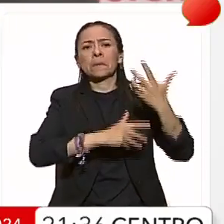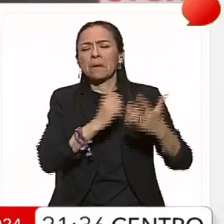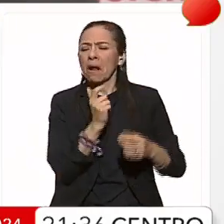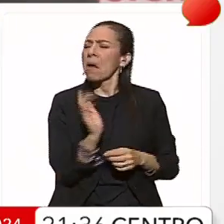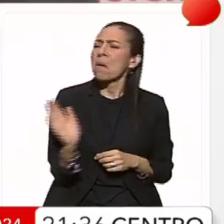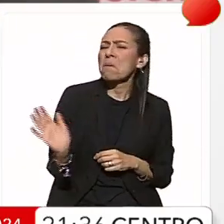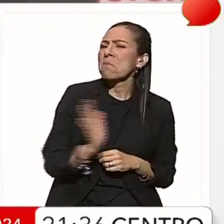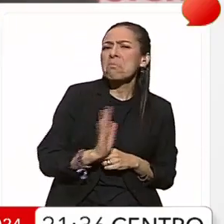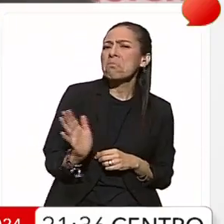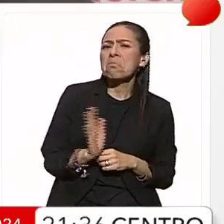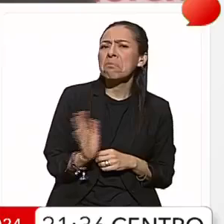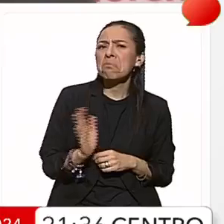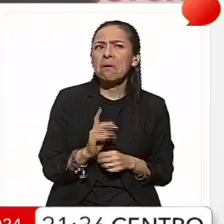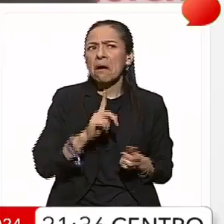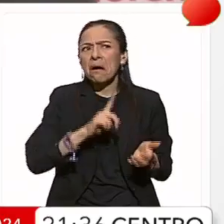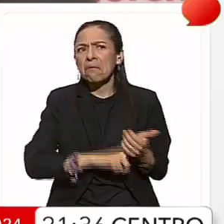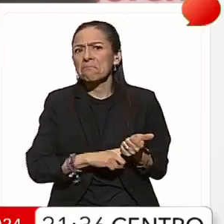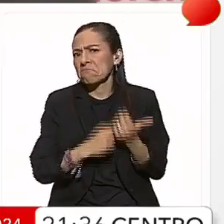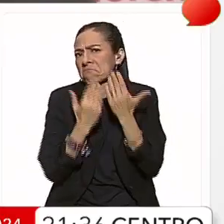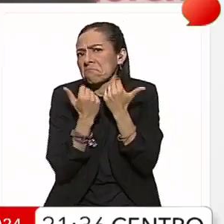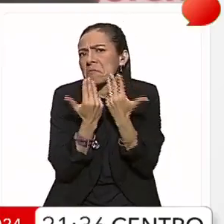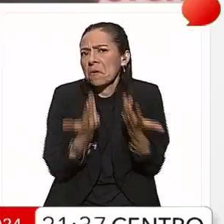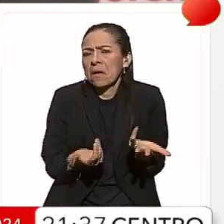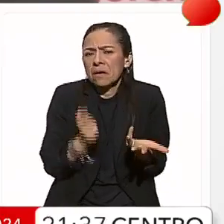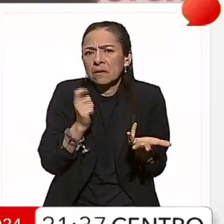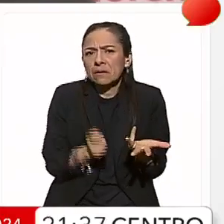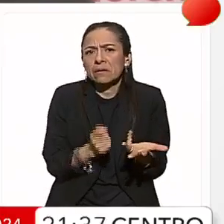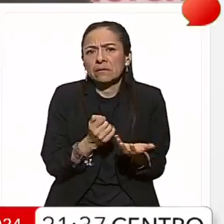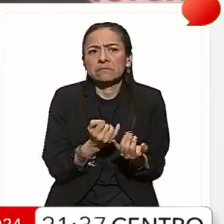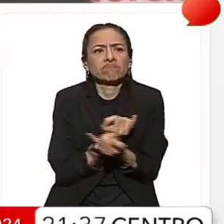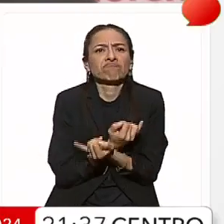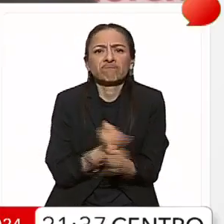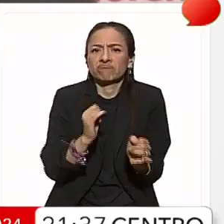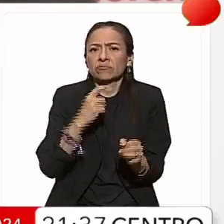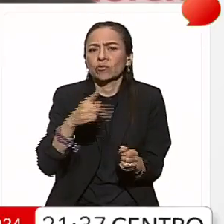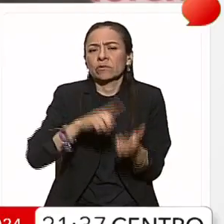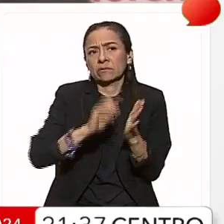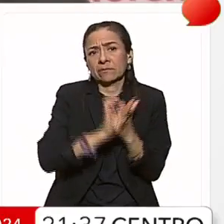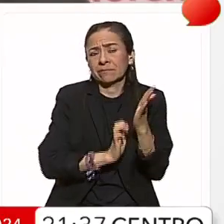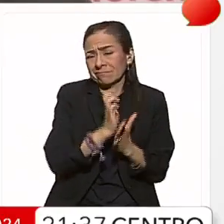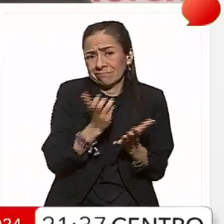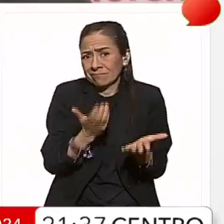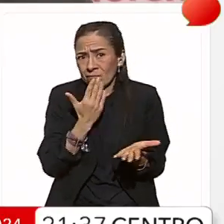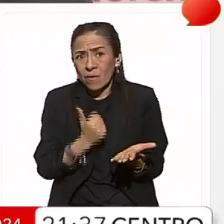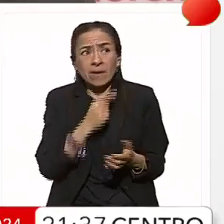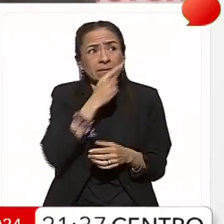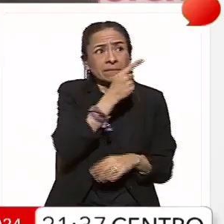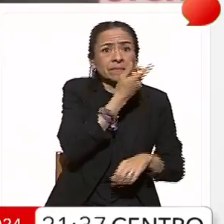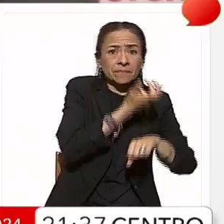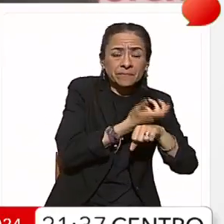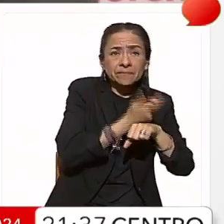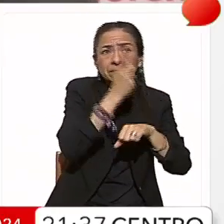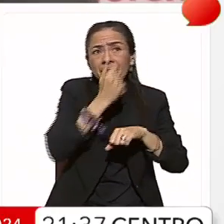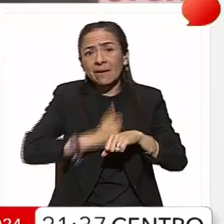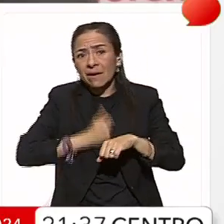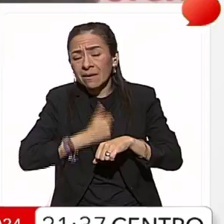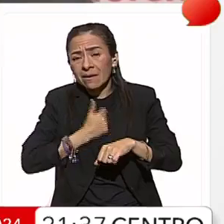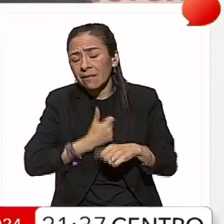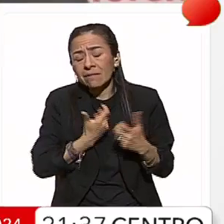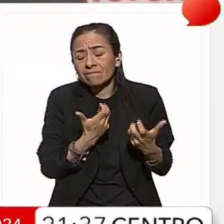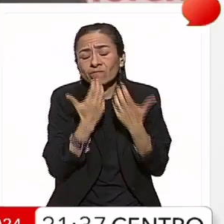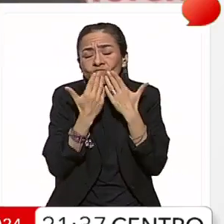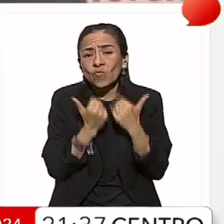esta autonomía constitucional, porque en Estados Unidos y en Canadá no son organismos constitucionales,